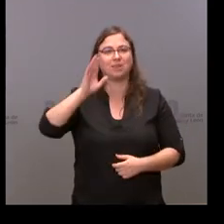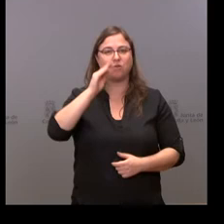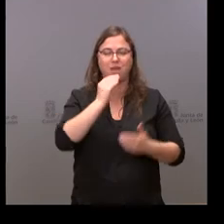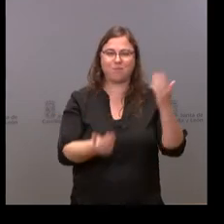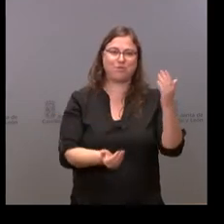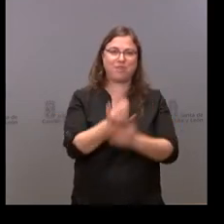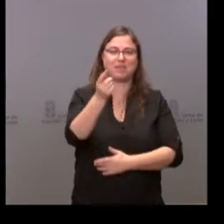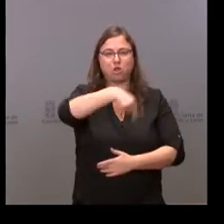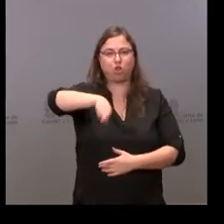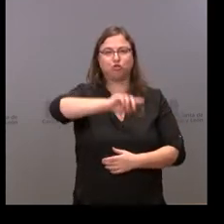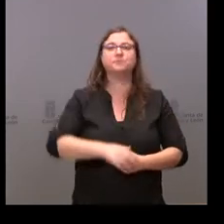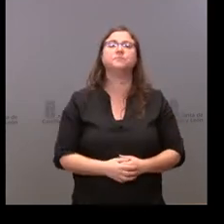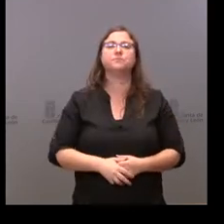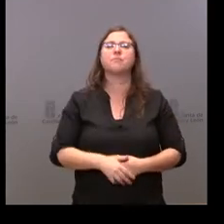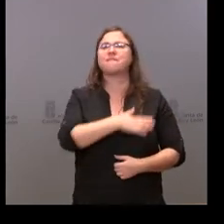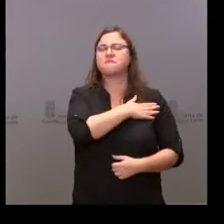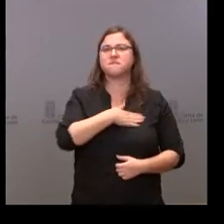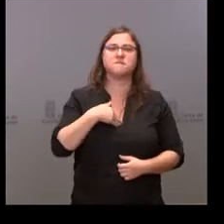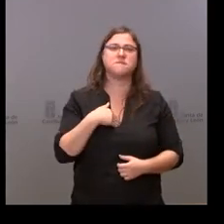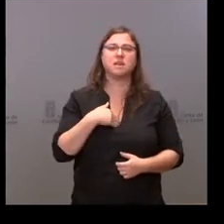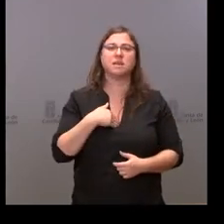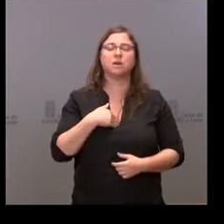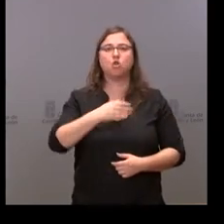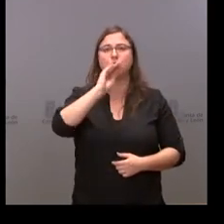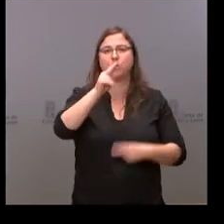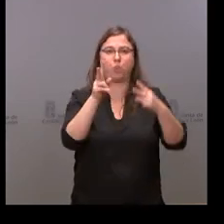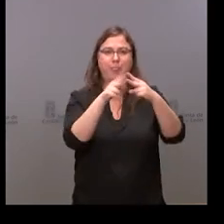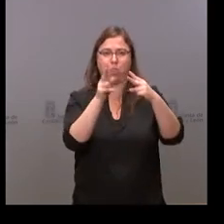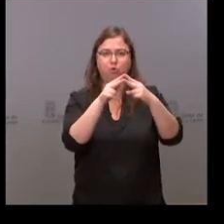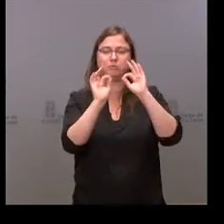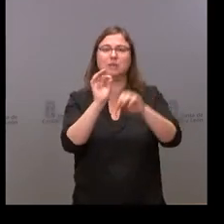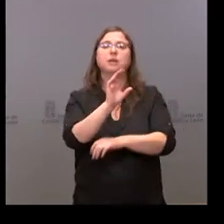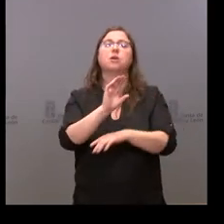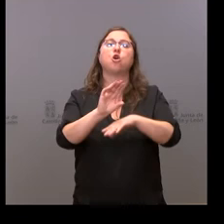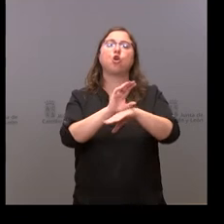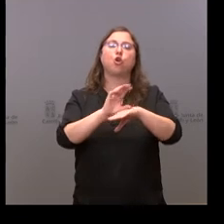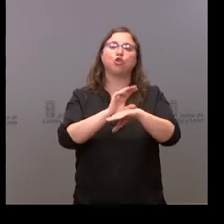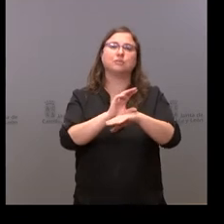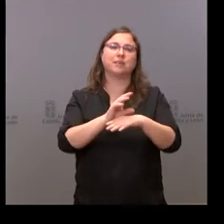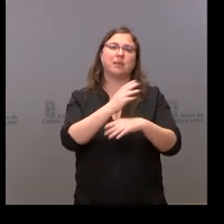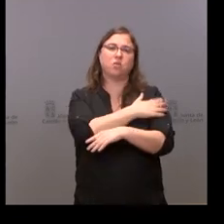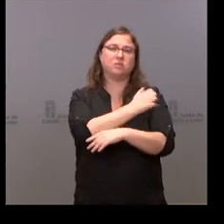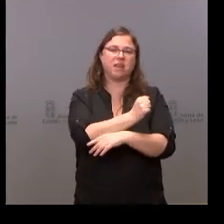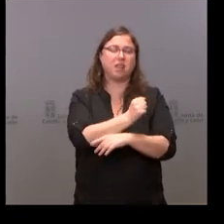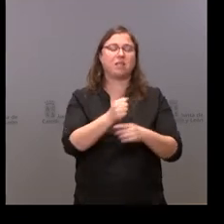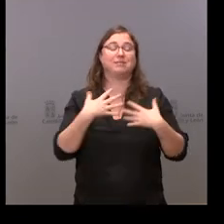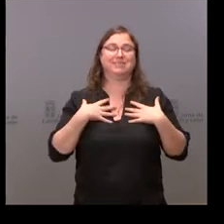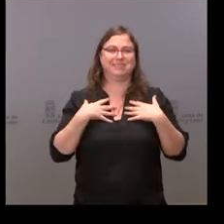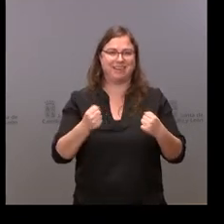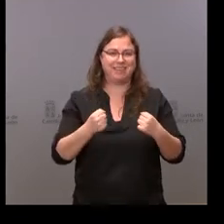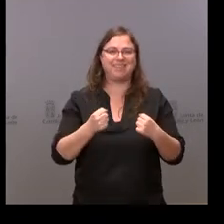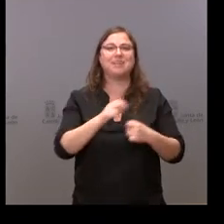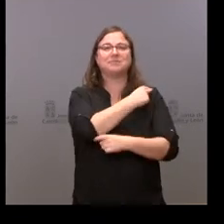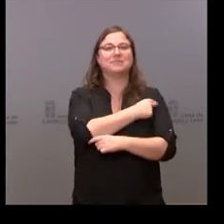muy buenas a todos que yo quería hacer dos preguntas para el consejero de sanidad la primera si nos podía hacer una especie de